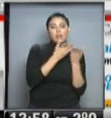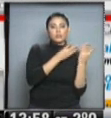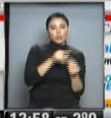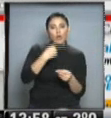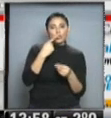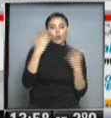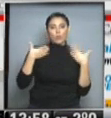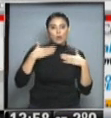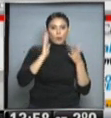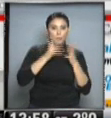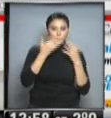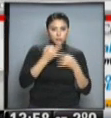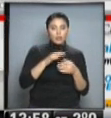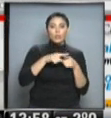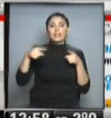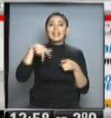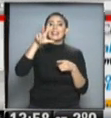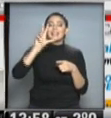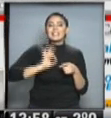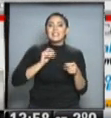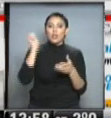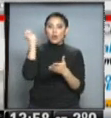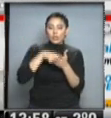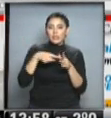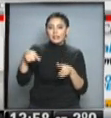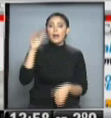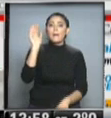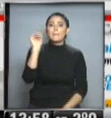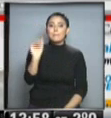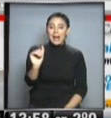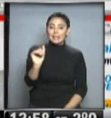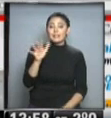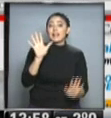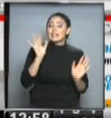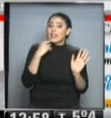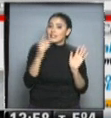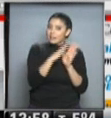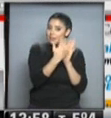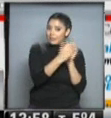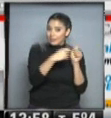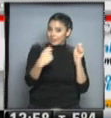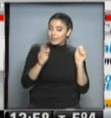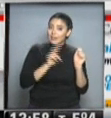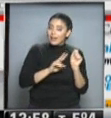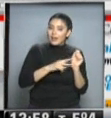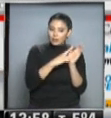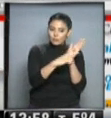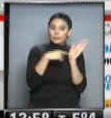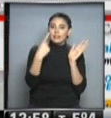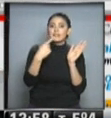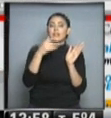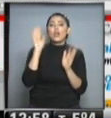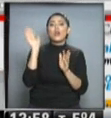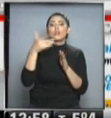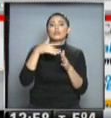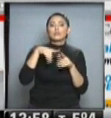respectivamente un contrato por 3 años el martes se va según lo que dicen estos diarios no va a estar reconociendo